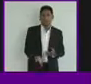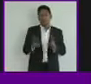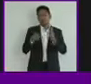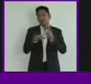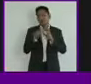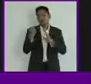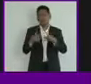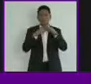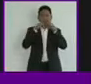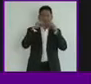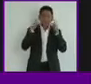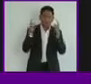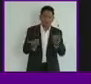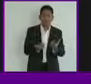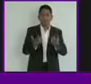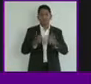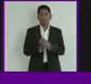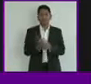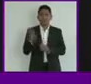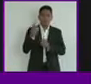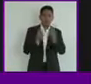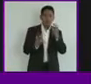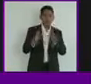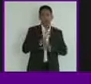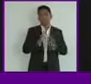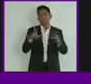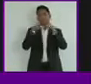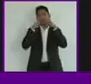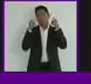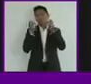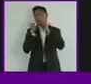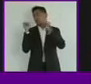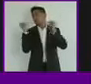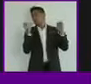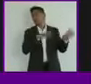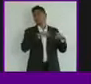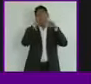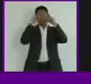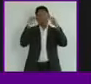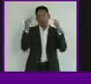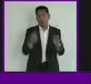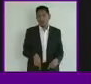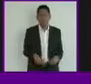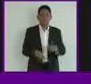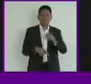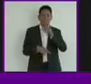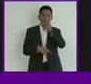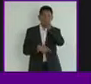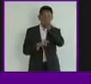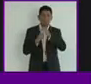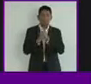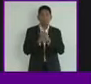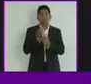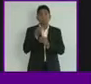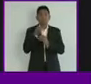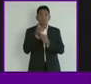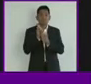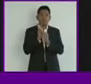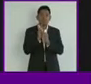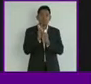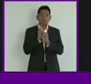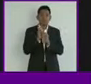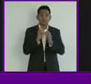que definitivamente no se anima a salir ya sin cubrebocas, ¿no? Que ya es parte de su look, por así decirlo, ¿no? Su outfit, creo que le dicen por ahí, Amaya, ¿no? Pues,